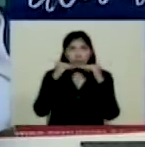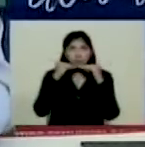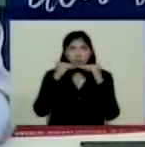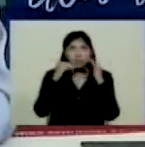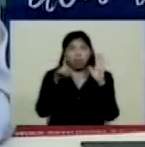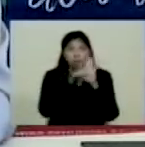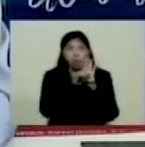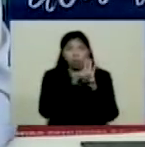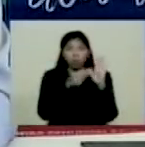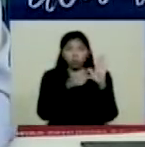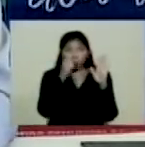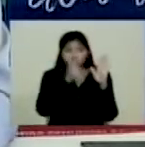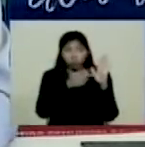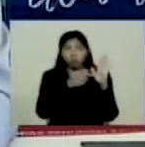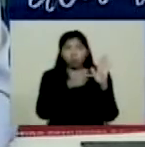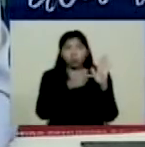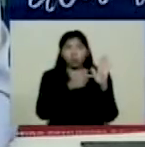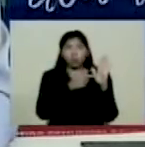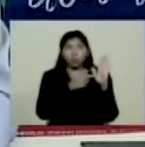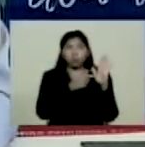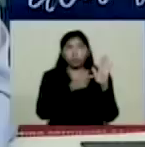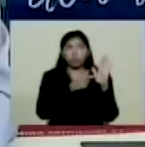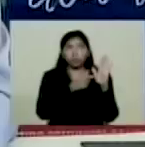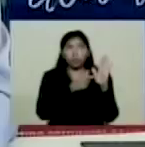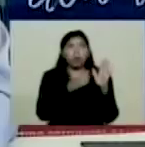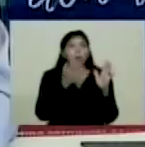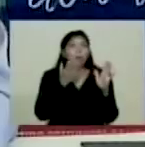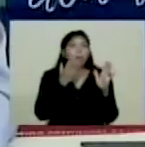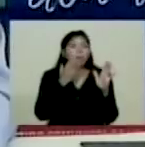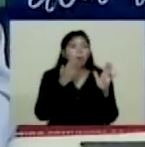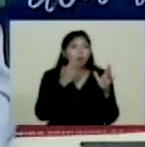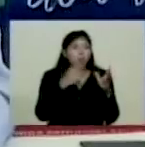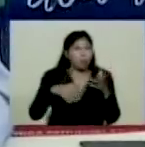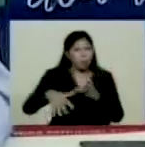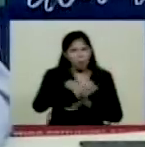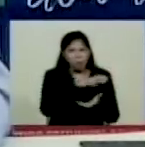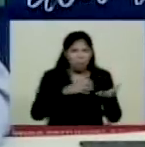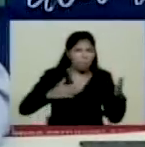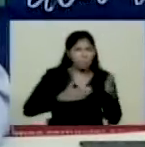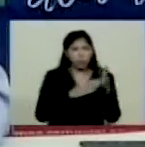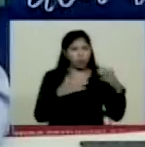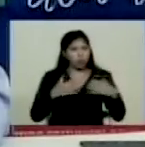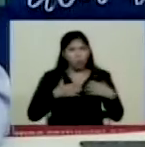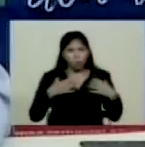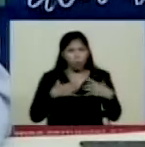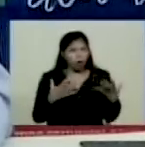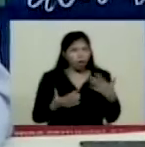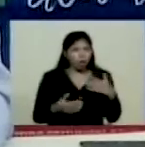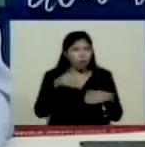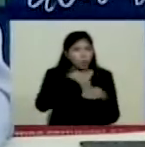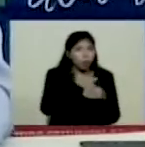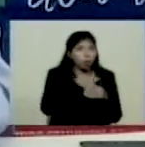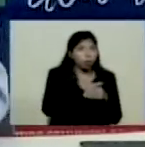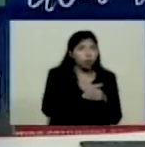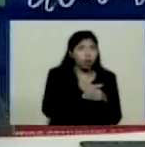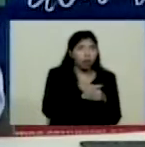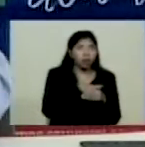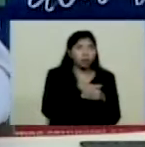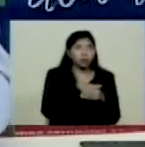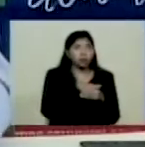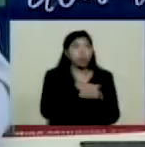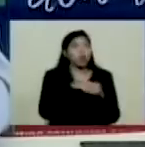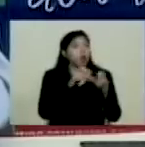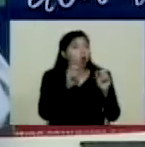dice, señaló que donde se perpetraran eventos de violencia y se impidiera el derecho al voto de los ciudadanos en la elección constituyente, pues